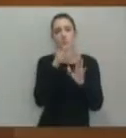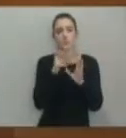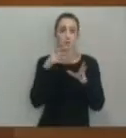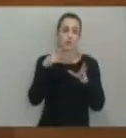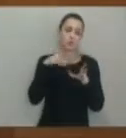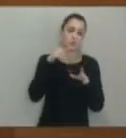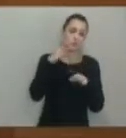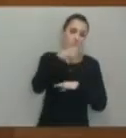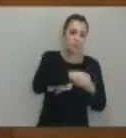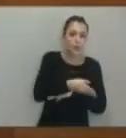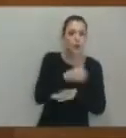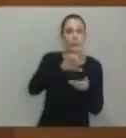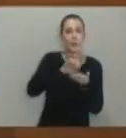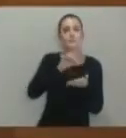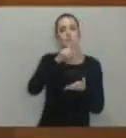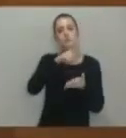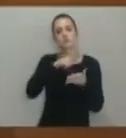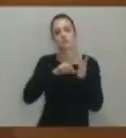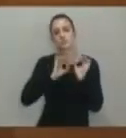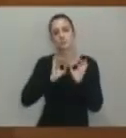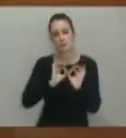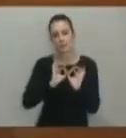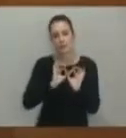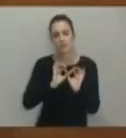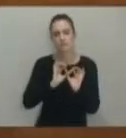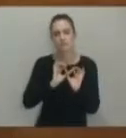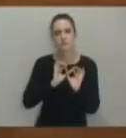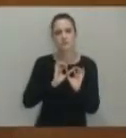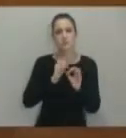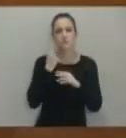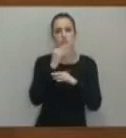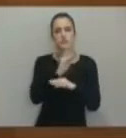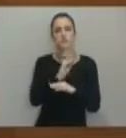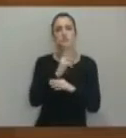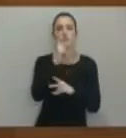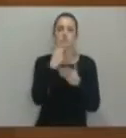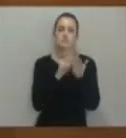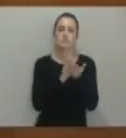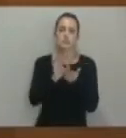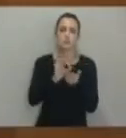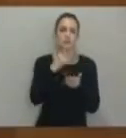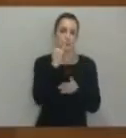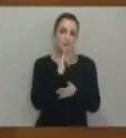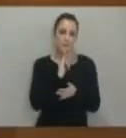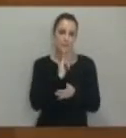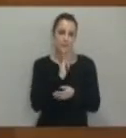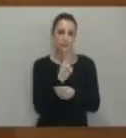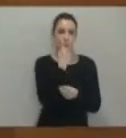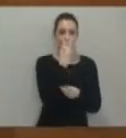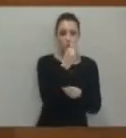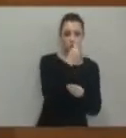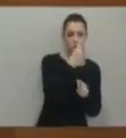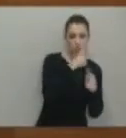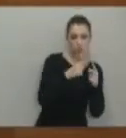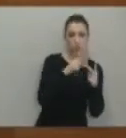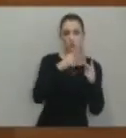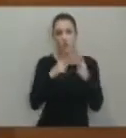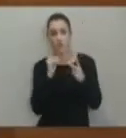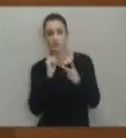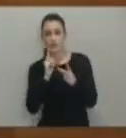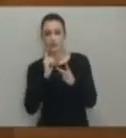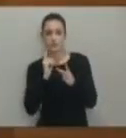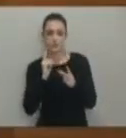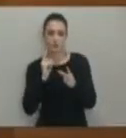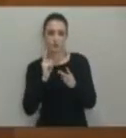ocupacionales y de apoyo a la integración la prestación de dos servicios mínimos, uno de comedor y otro de